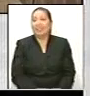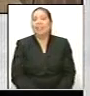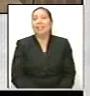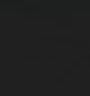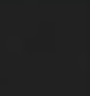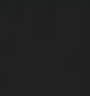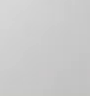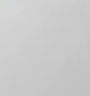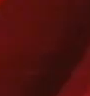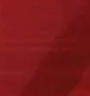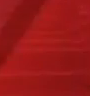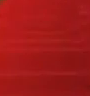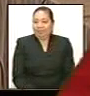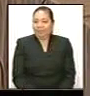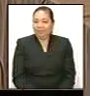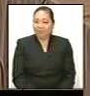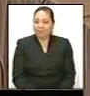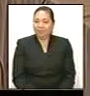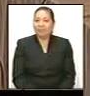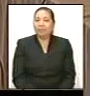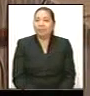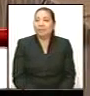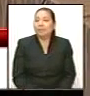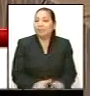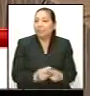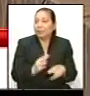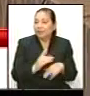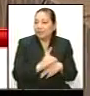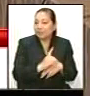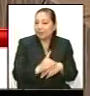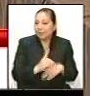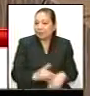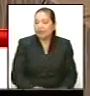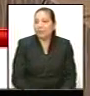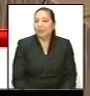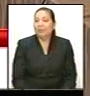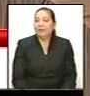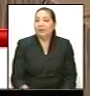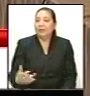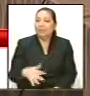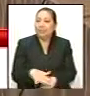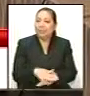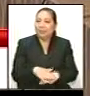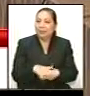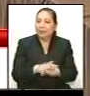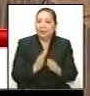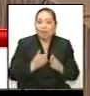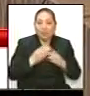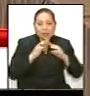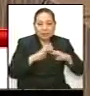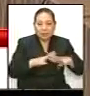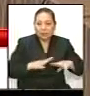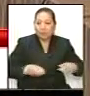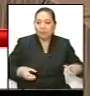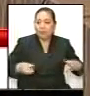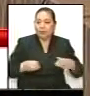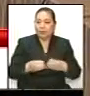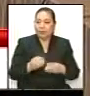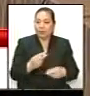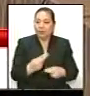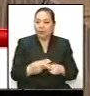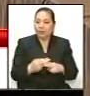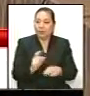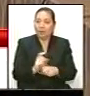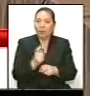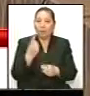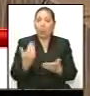se realizará la segunda sesión descentralizada y la tercera sesión de audiencia pública en la comisión denominada Educar